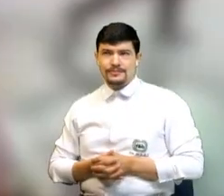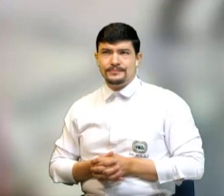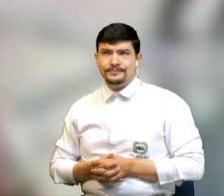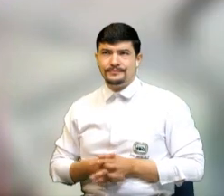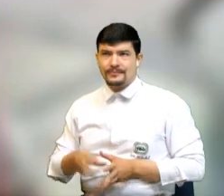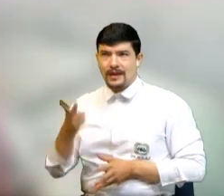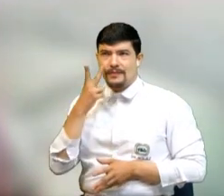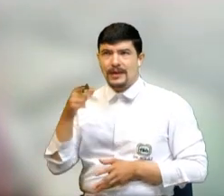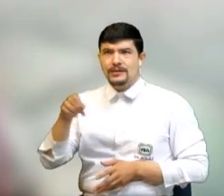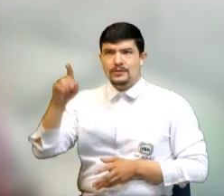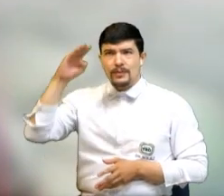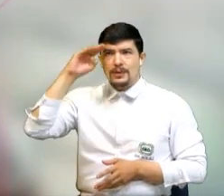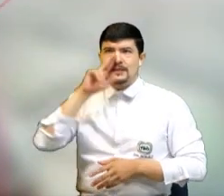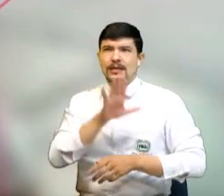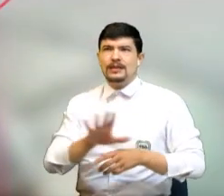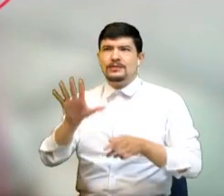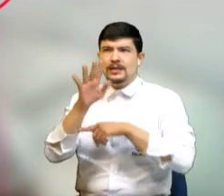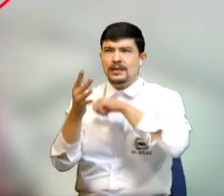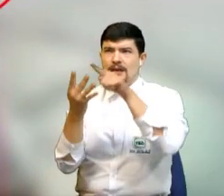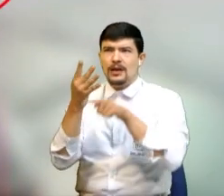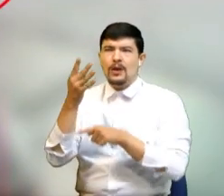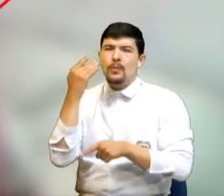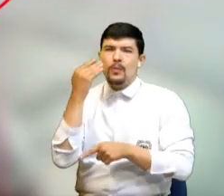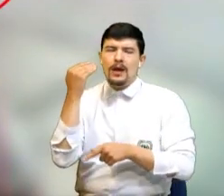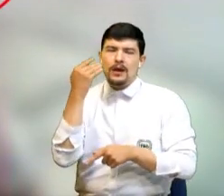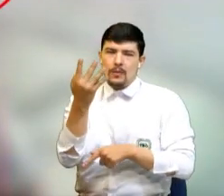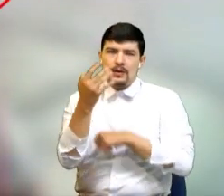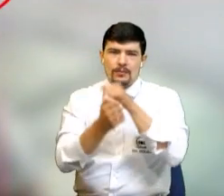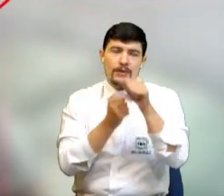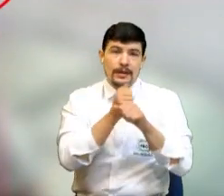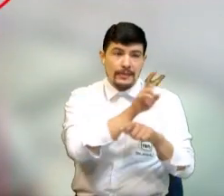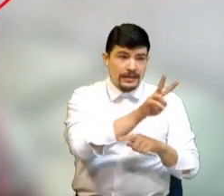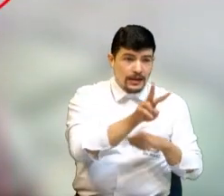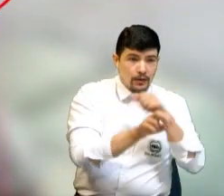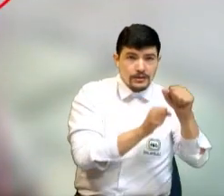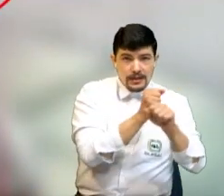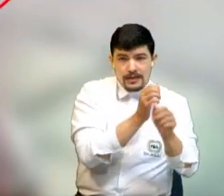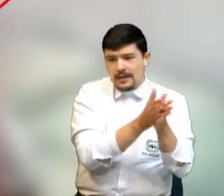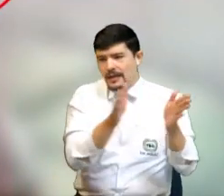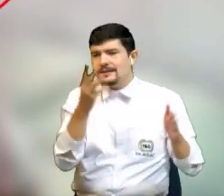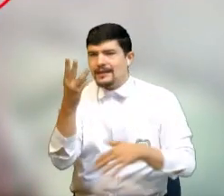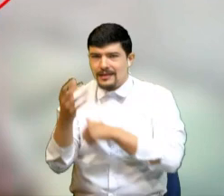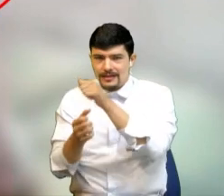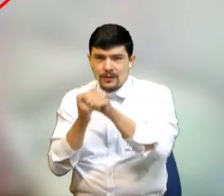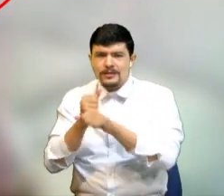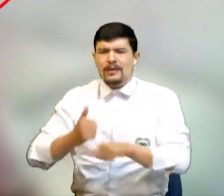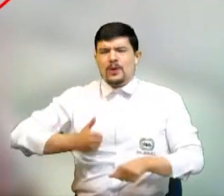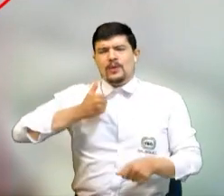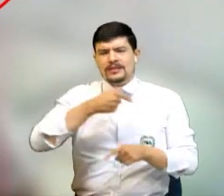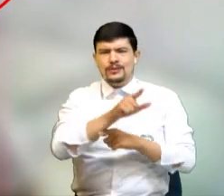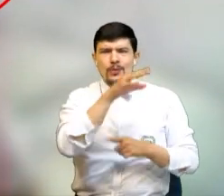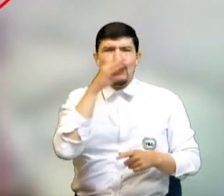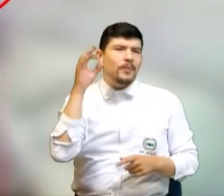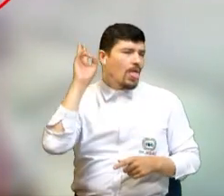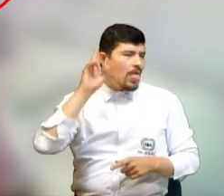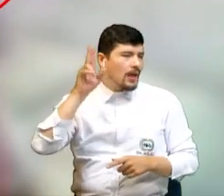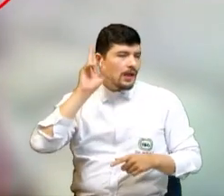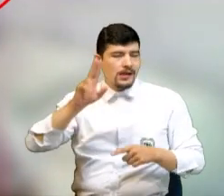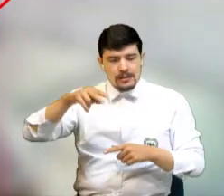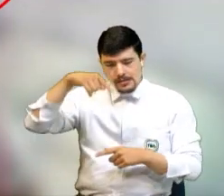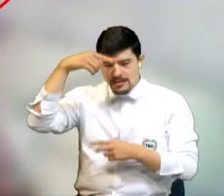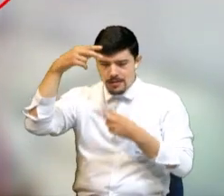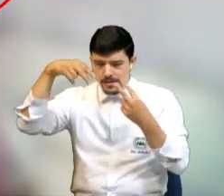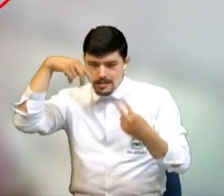según la policía estas cuatro mujeres en edades entre los 22 a 35 años se aprovechaban de hombres que estaban en estado de embriaguez